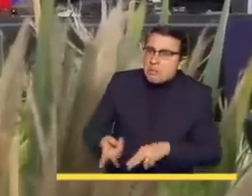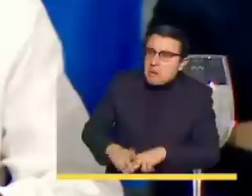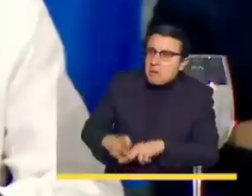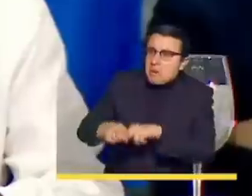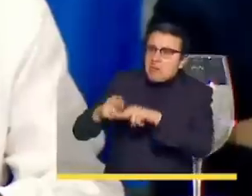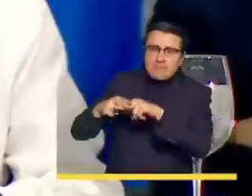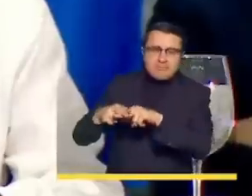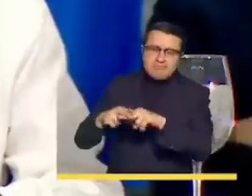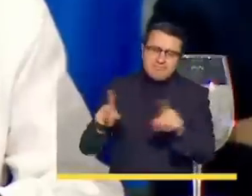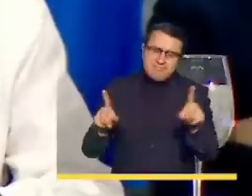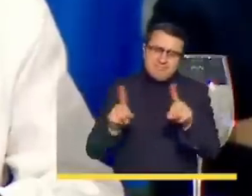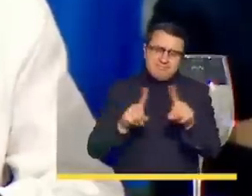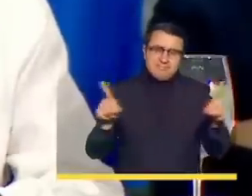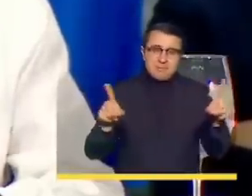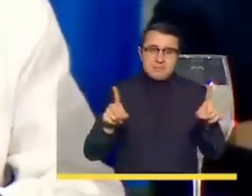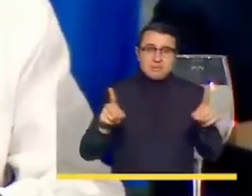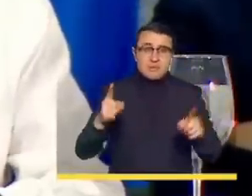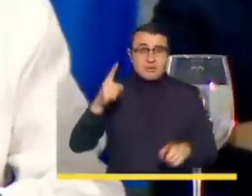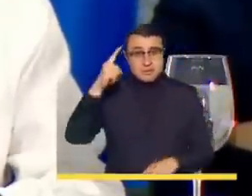el lujo barato,